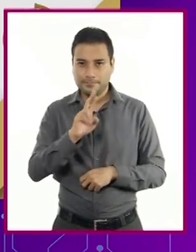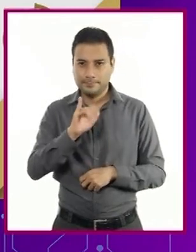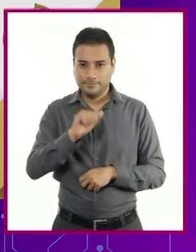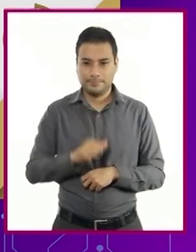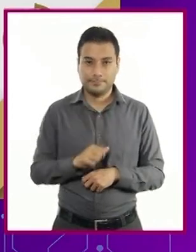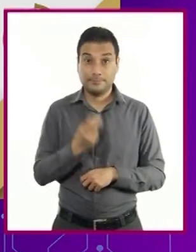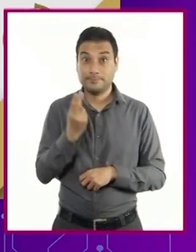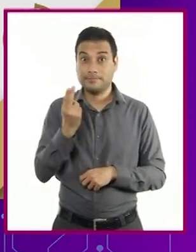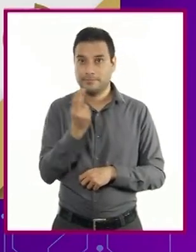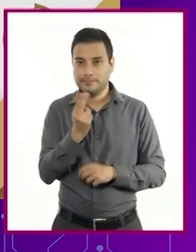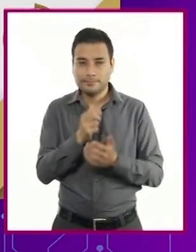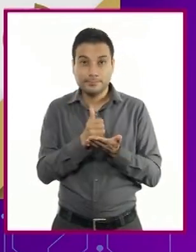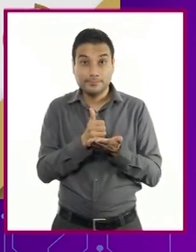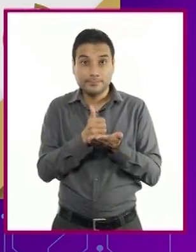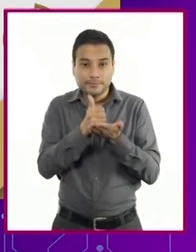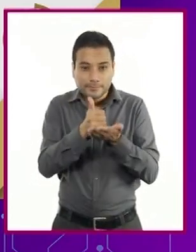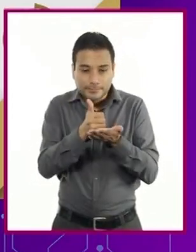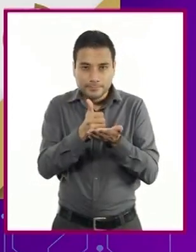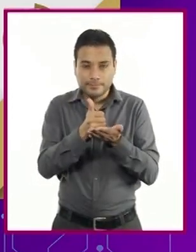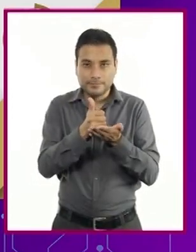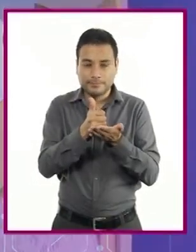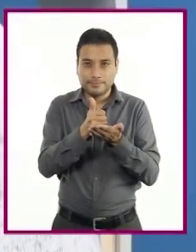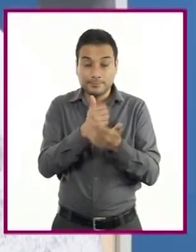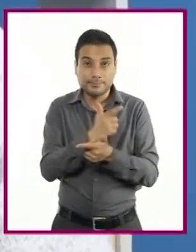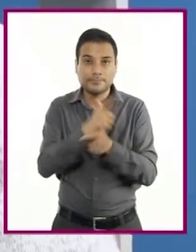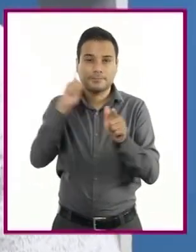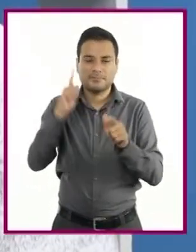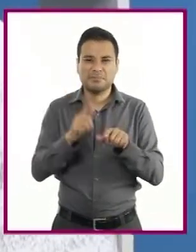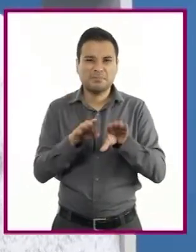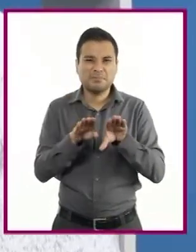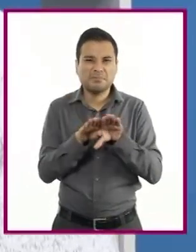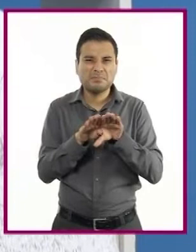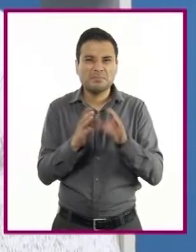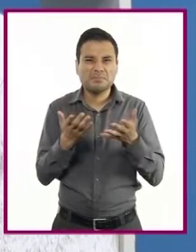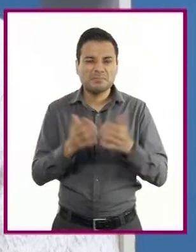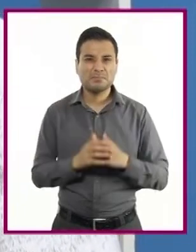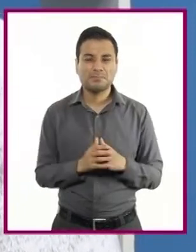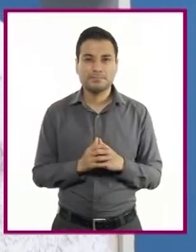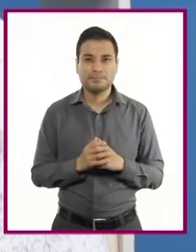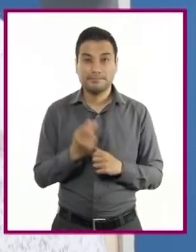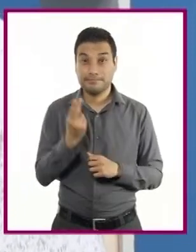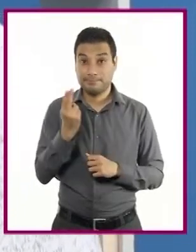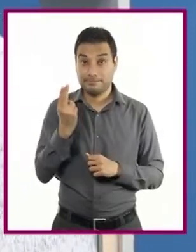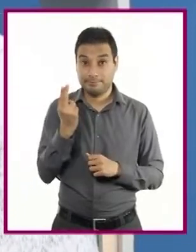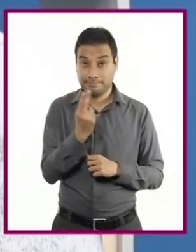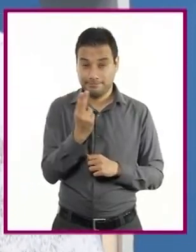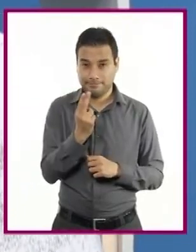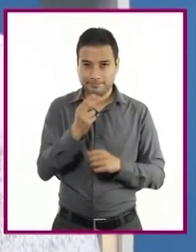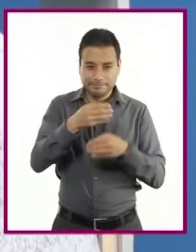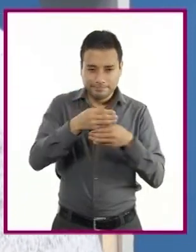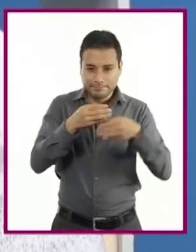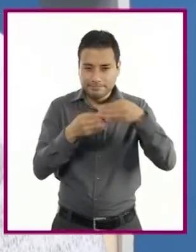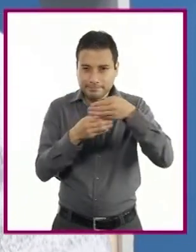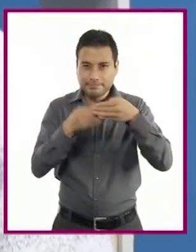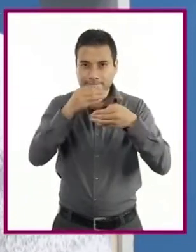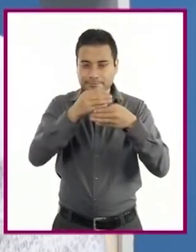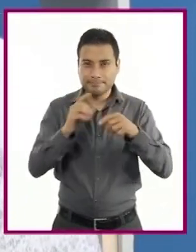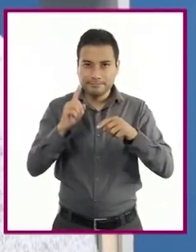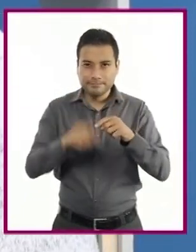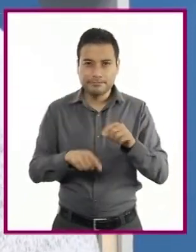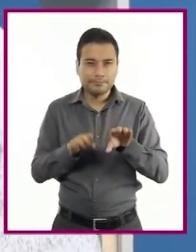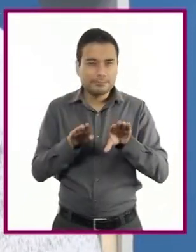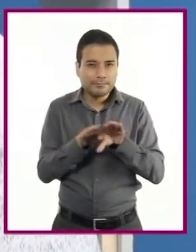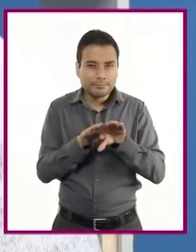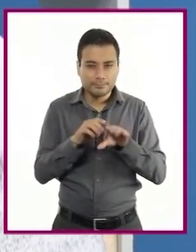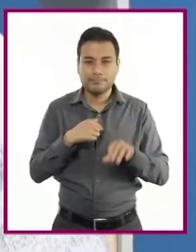atrapan. ¿Cómo podemos ayudarlos? Se podrá quitar cada ladrillo, resolviendo una pregunta o